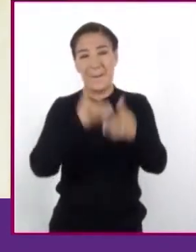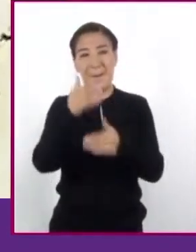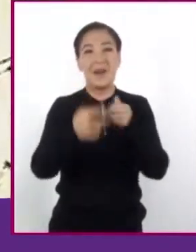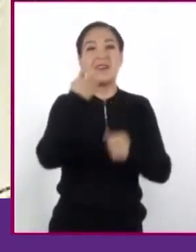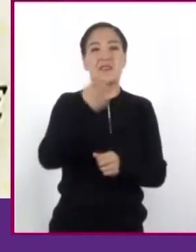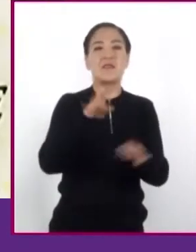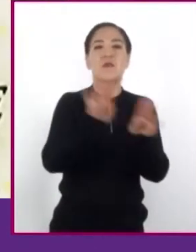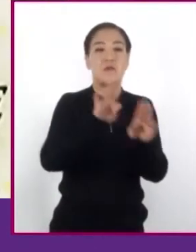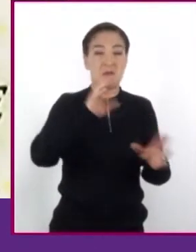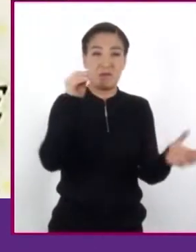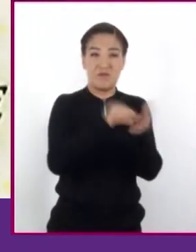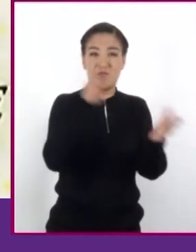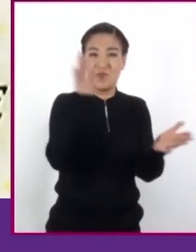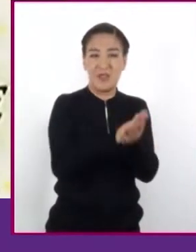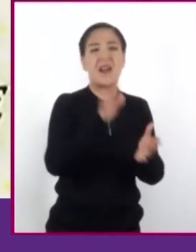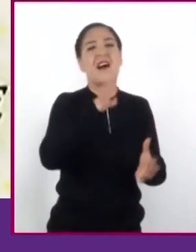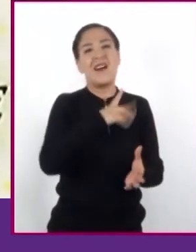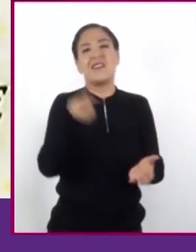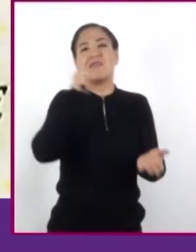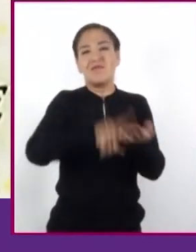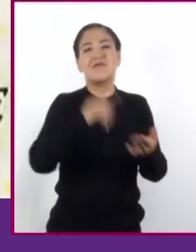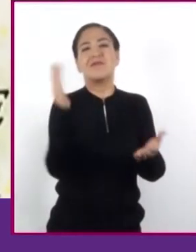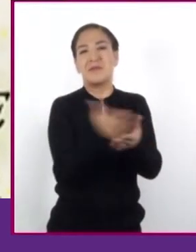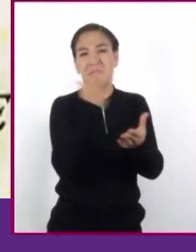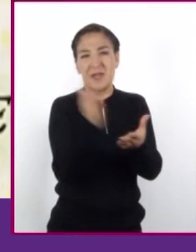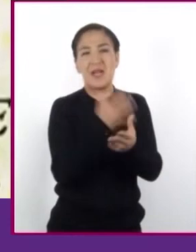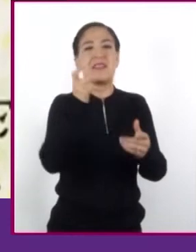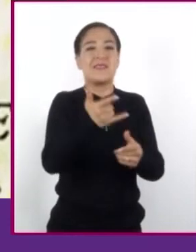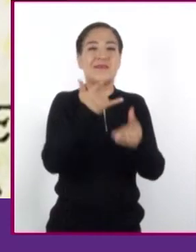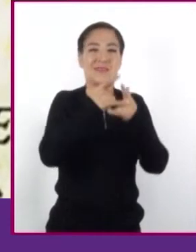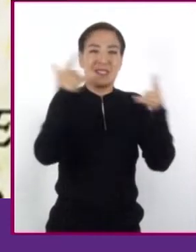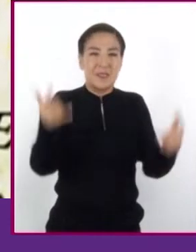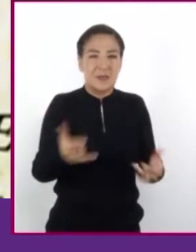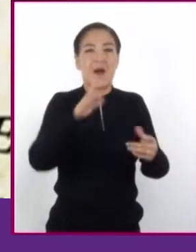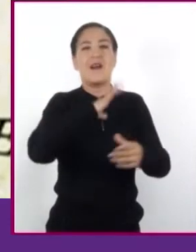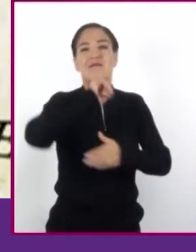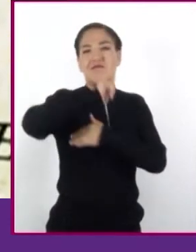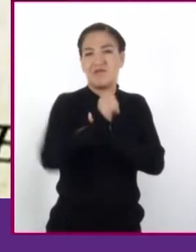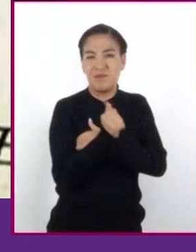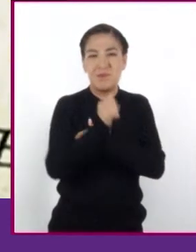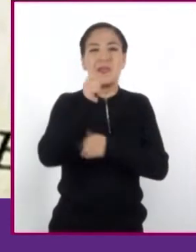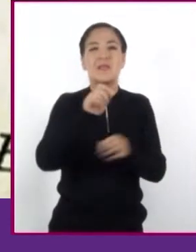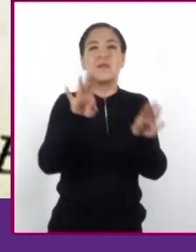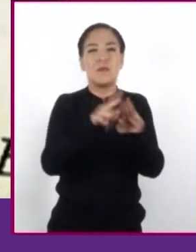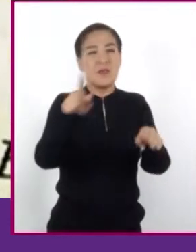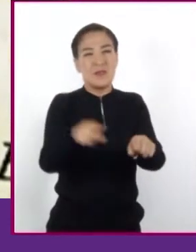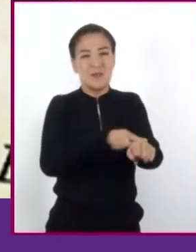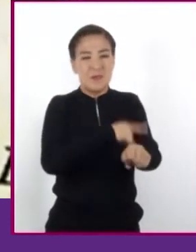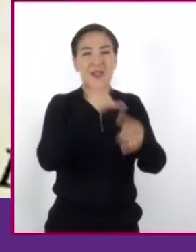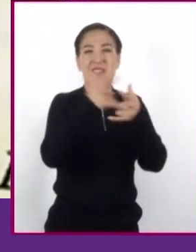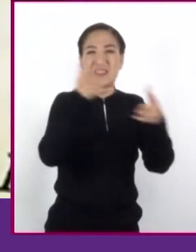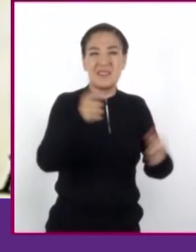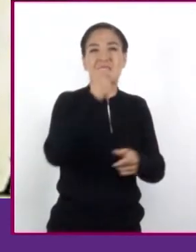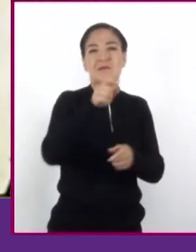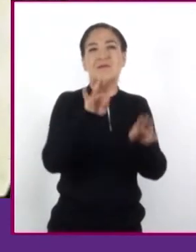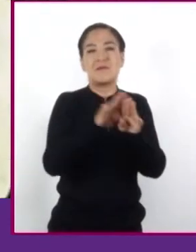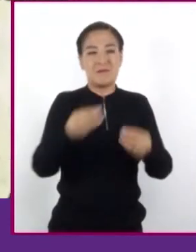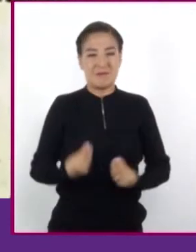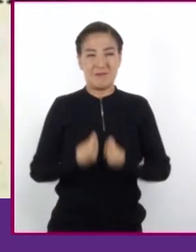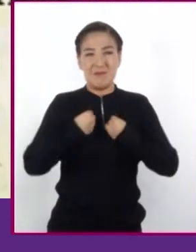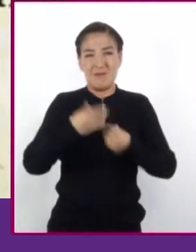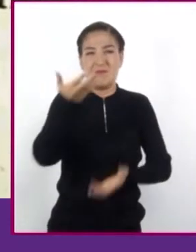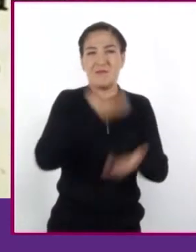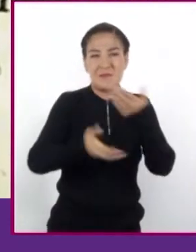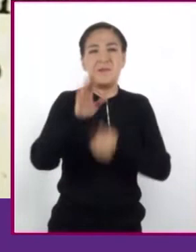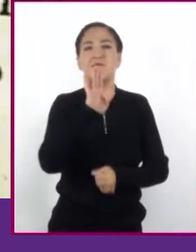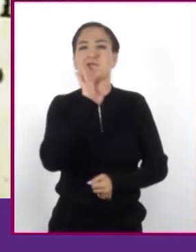quedó registrado en numerosos expedientes históricos que también describen la intensidad con que sobrevivió un mercado negro sostenido por